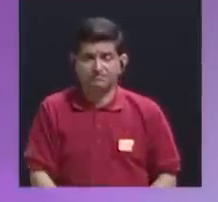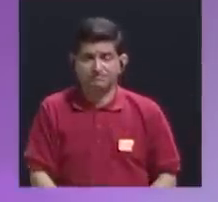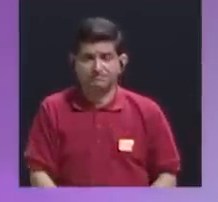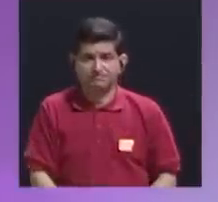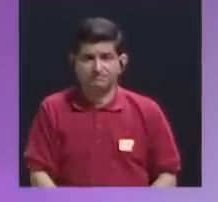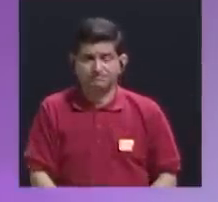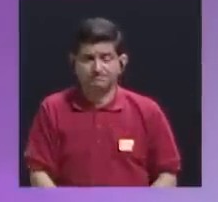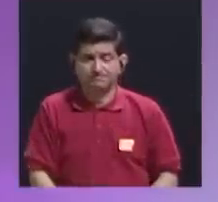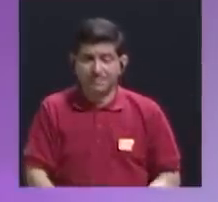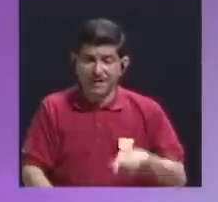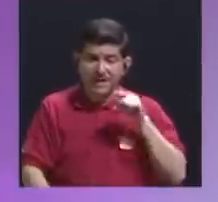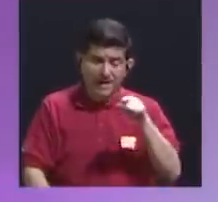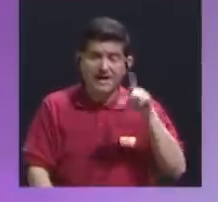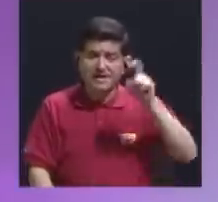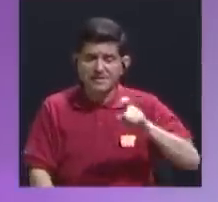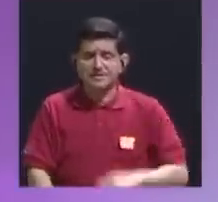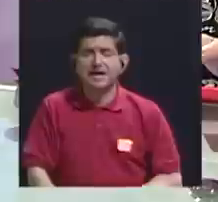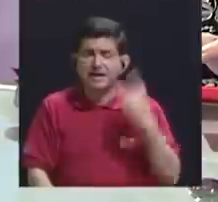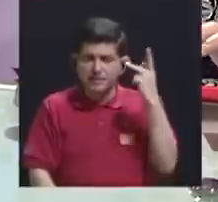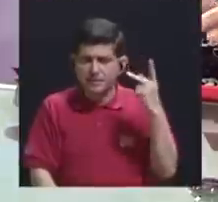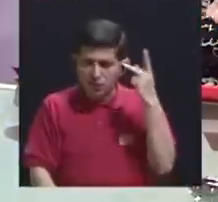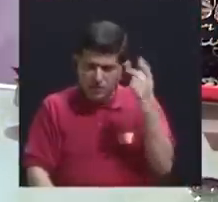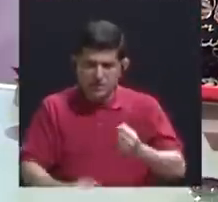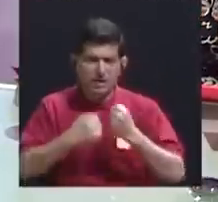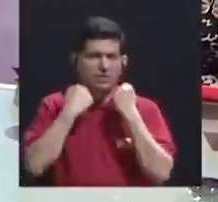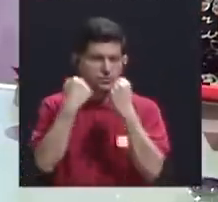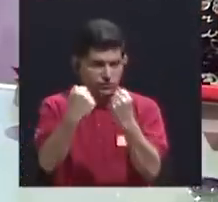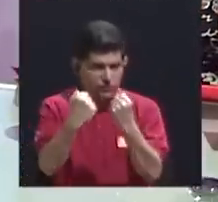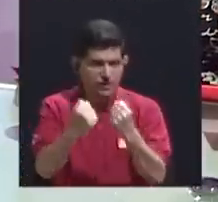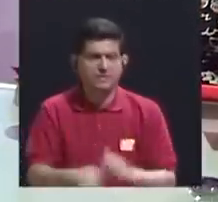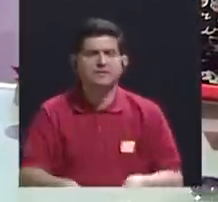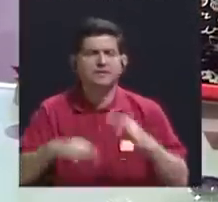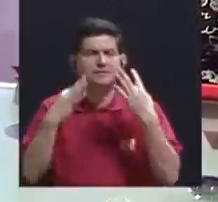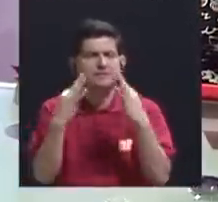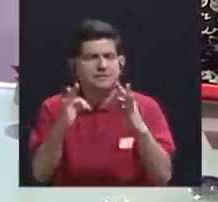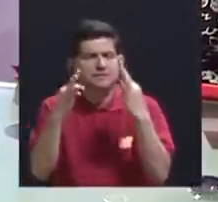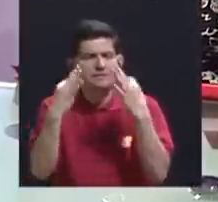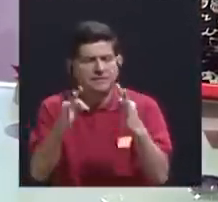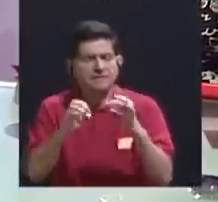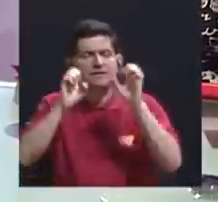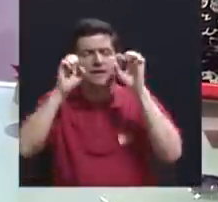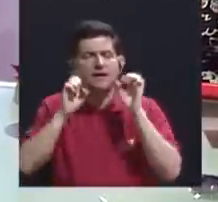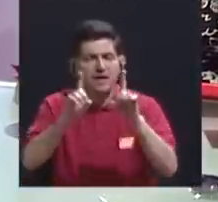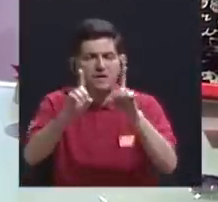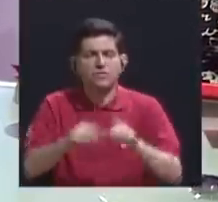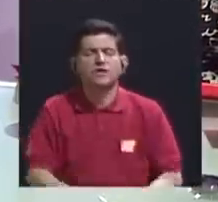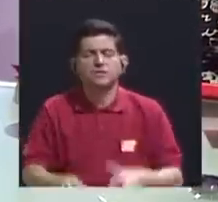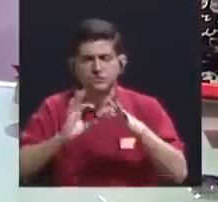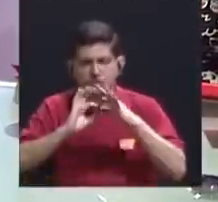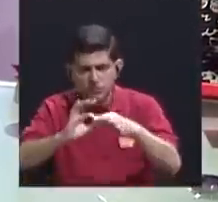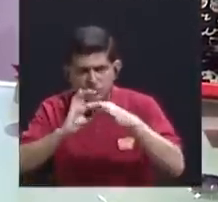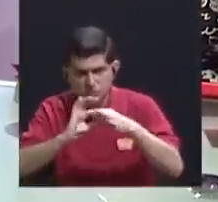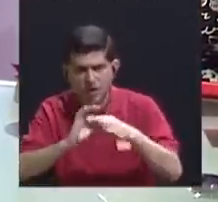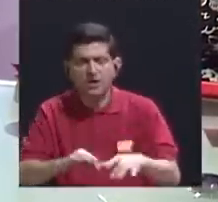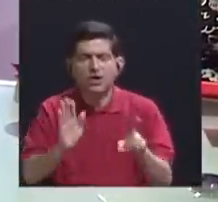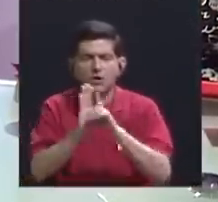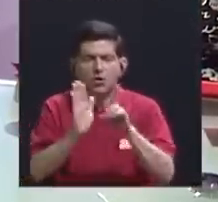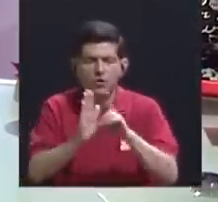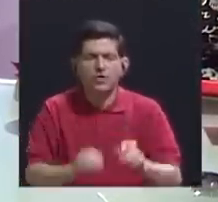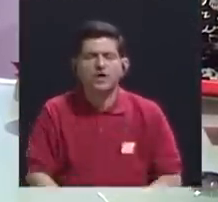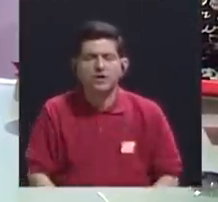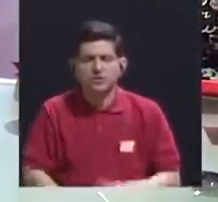este fortalecer políticas precisamente para éste una educación sexual una derechos sexuales